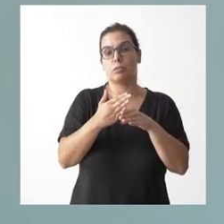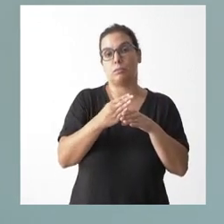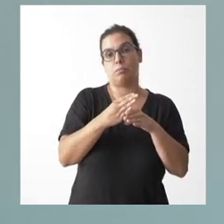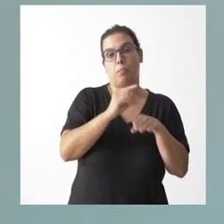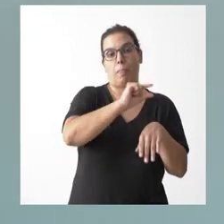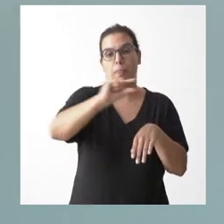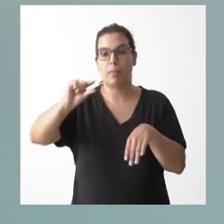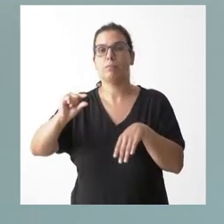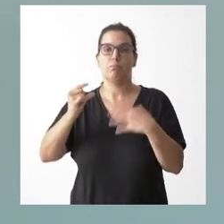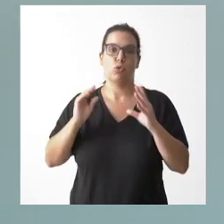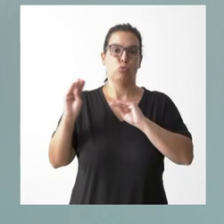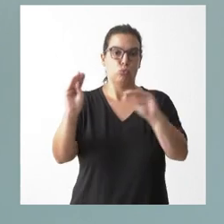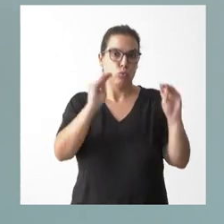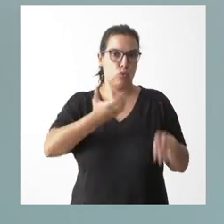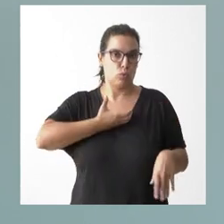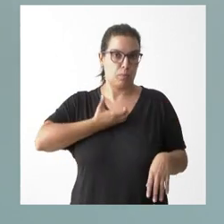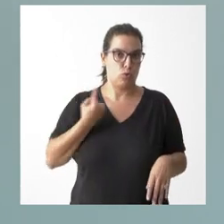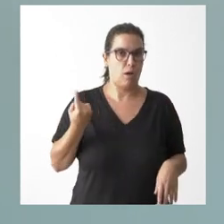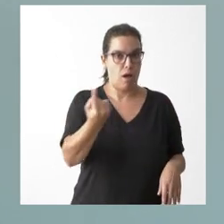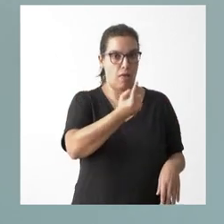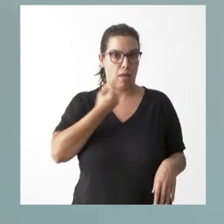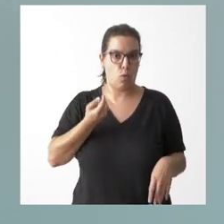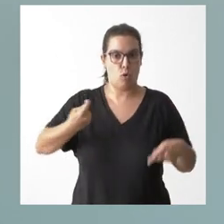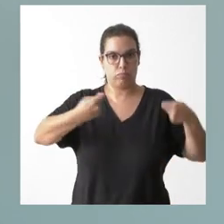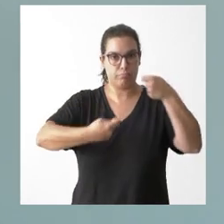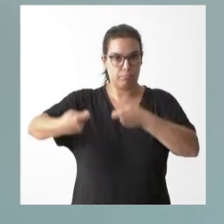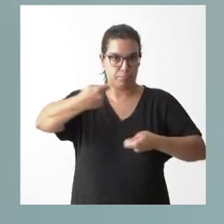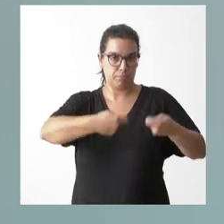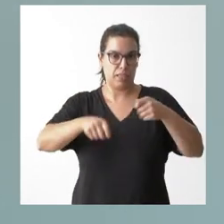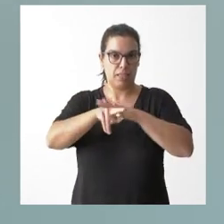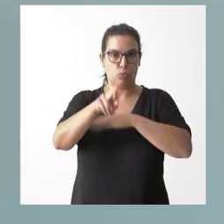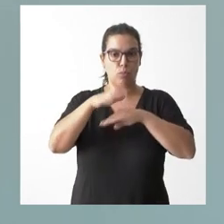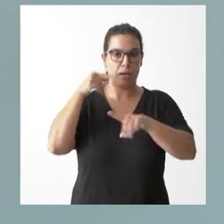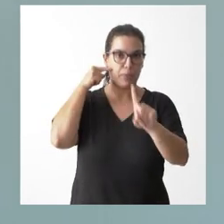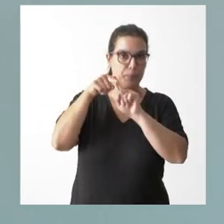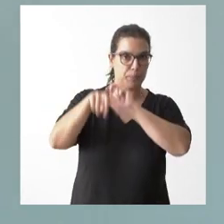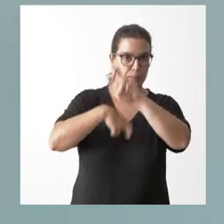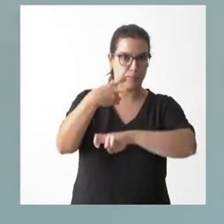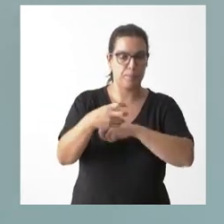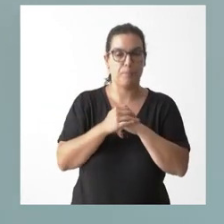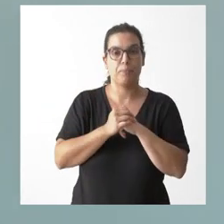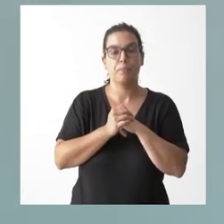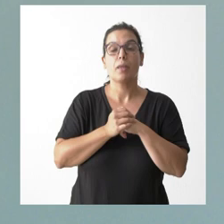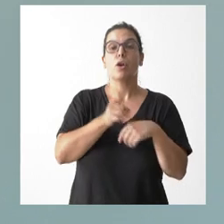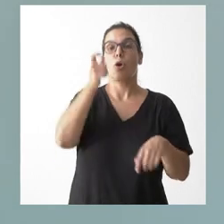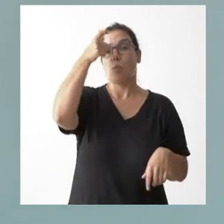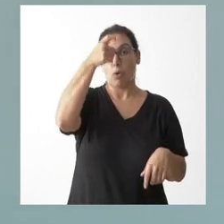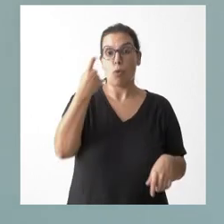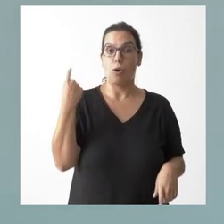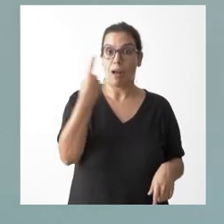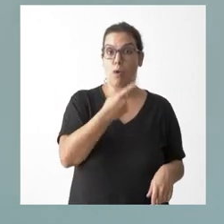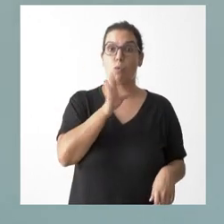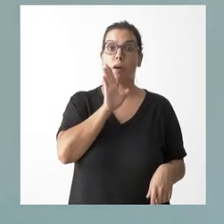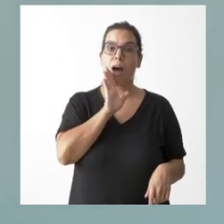pequeñas, corresponden a los propios ayuntamientos en la aportación de recursos para estas finalidades. Tienen ustedes para cada uno de sus municipios cuál es